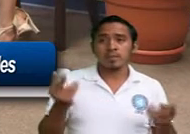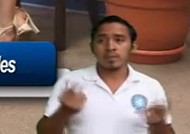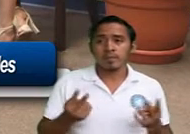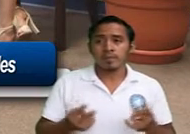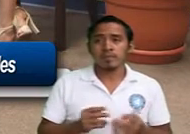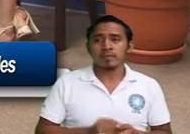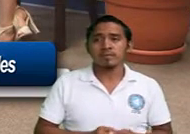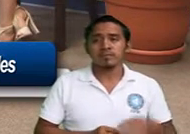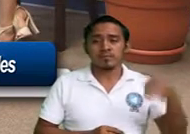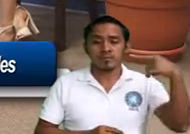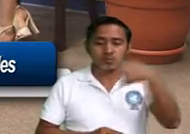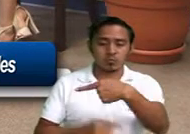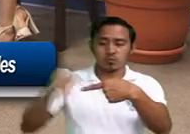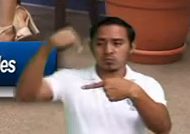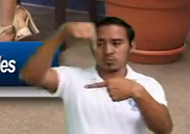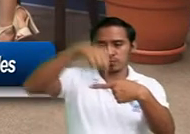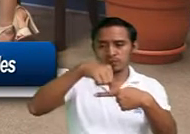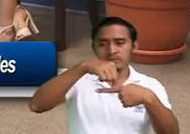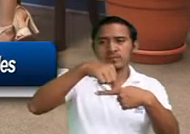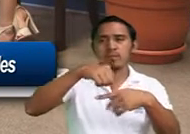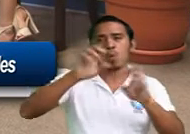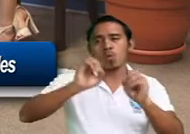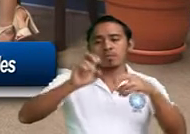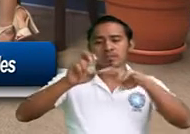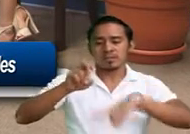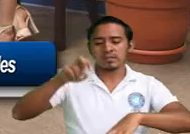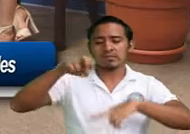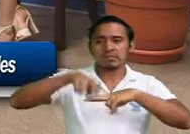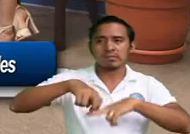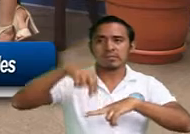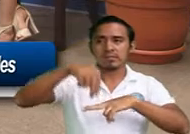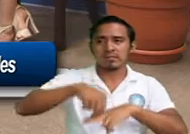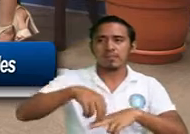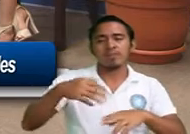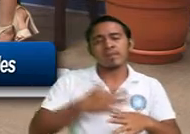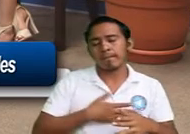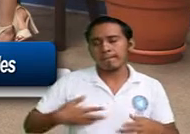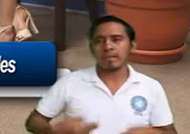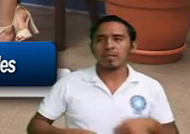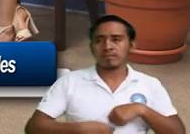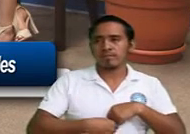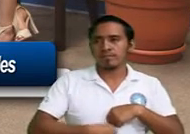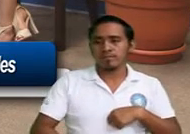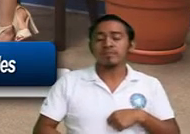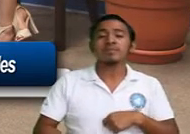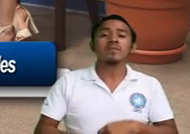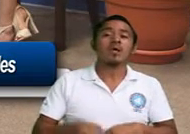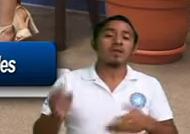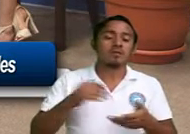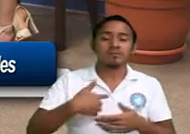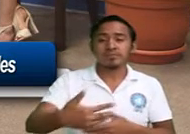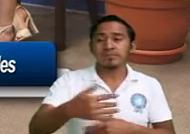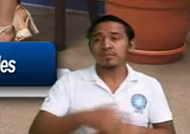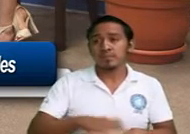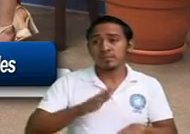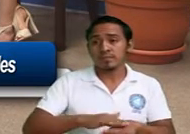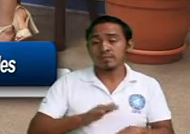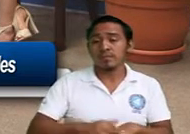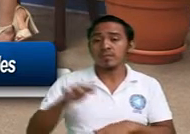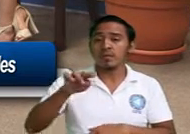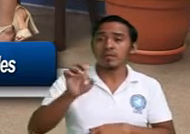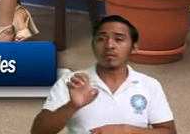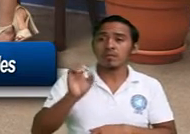está cruzadito, uno está sentado y eso, preferimos hacer cesárea. Programamos la cesárea, le avisamos al